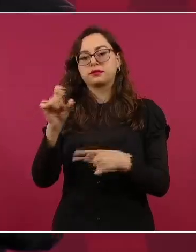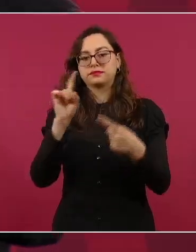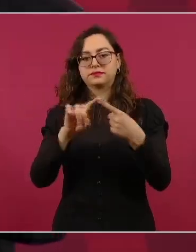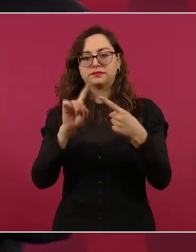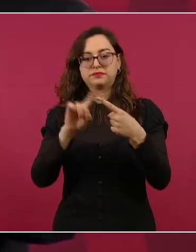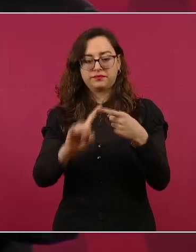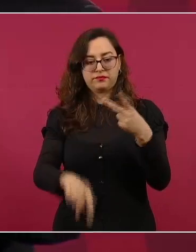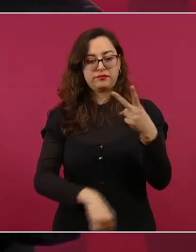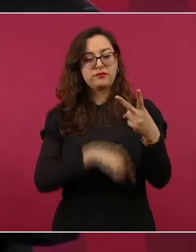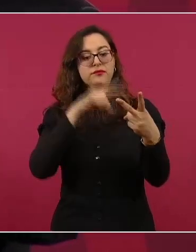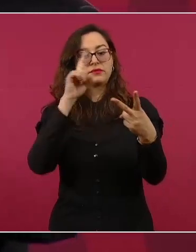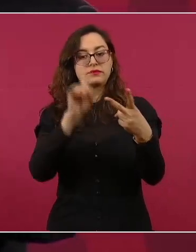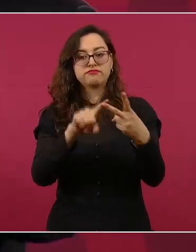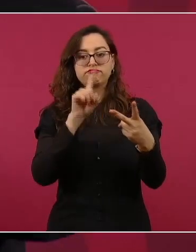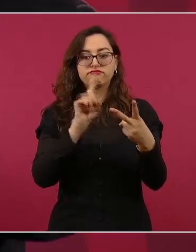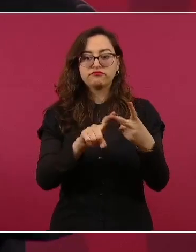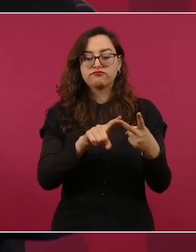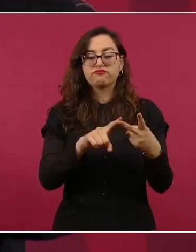lleguen empresas